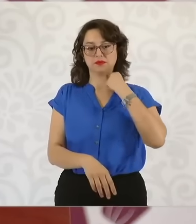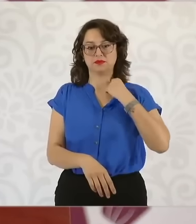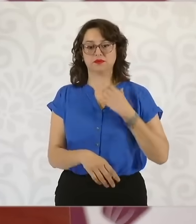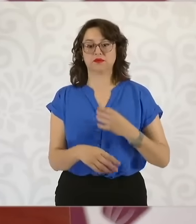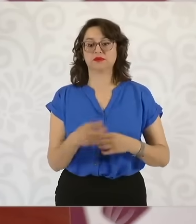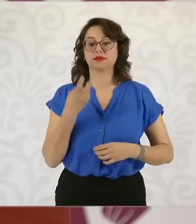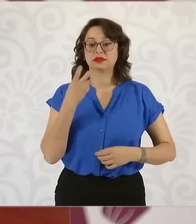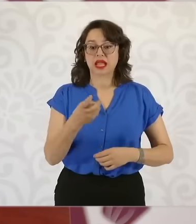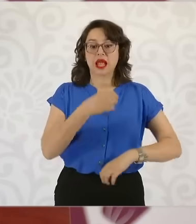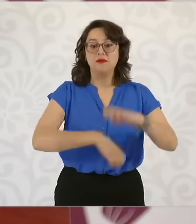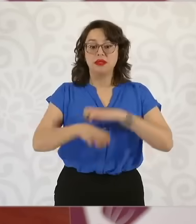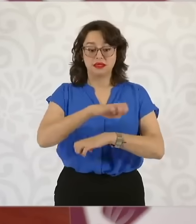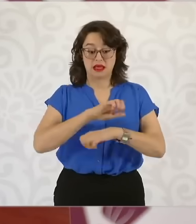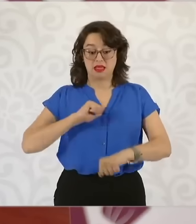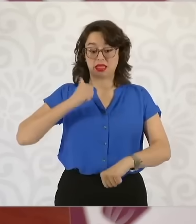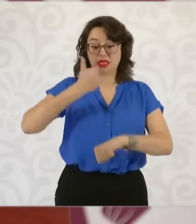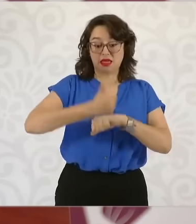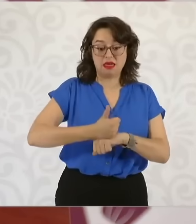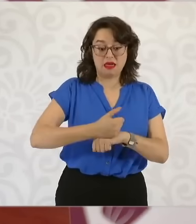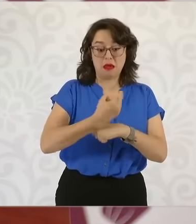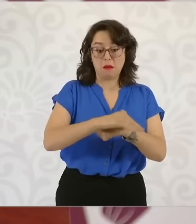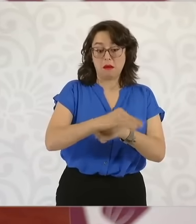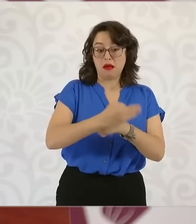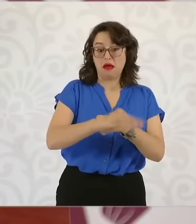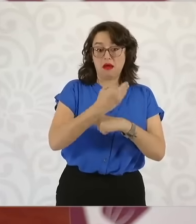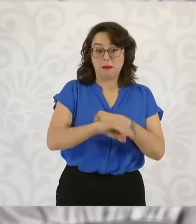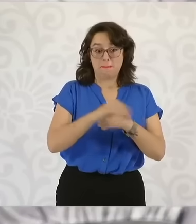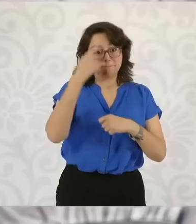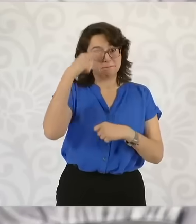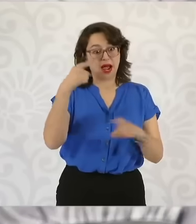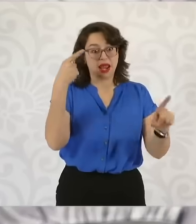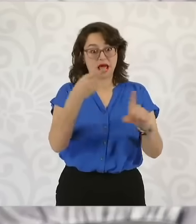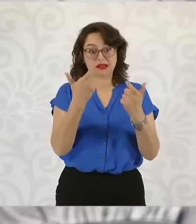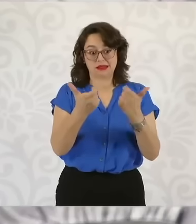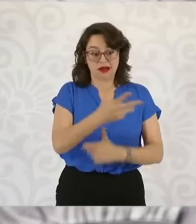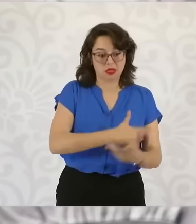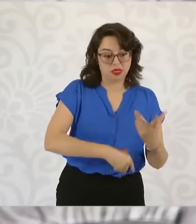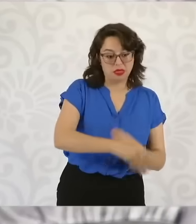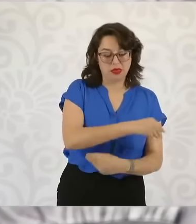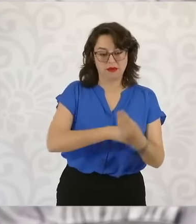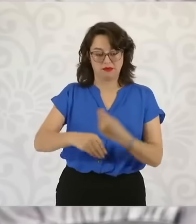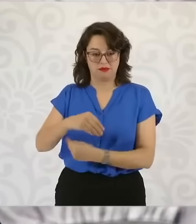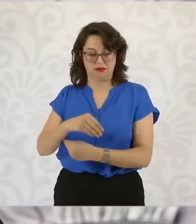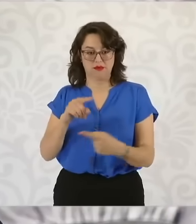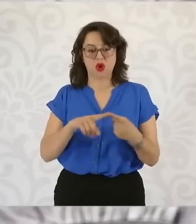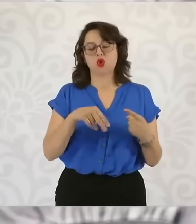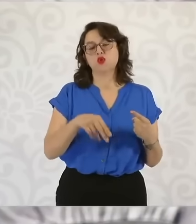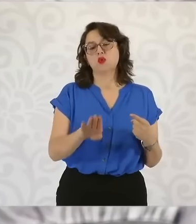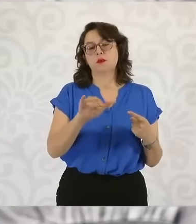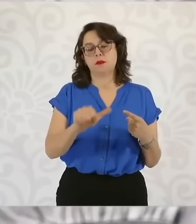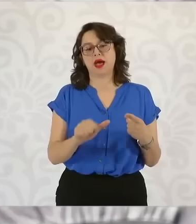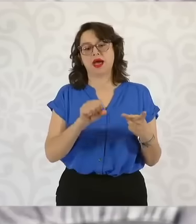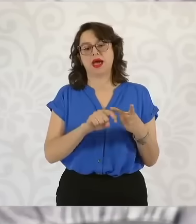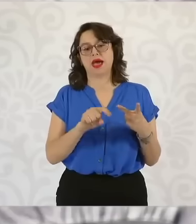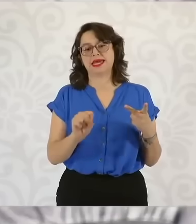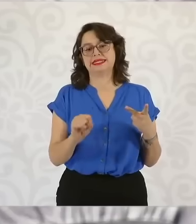esta trama corrupta. Empresas fachada. Numba, Night System, la que